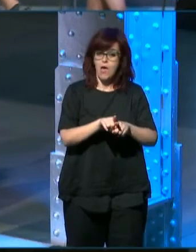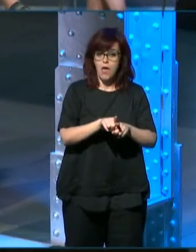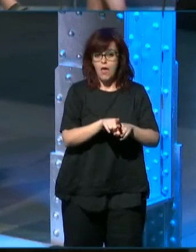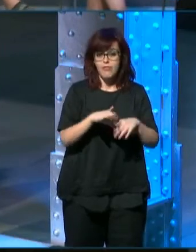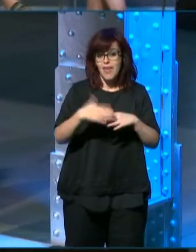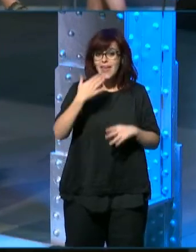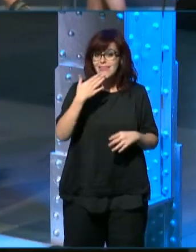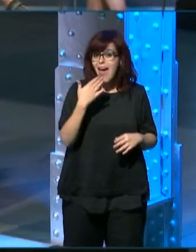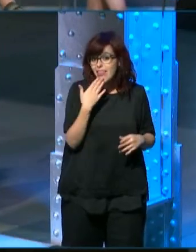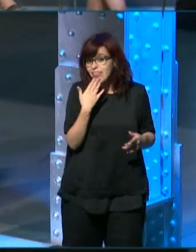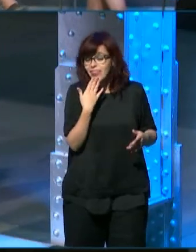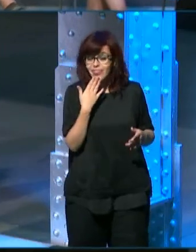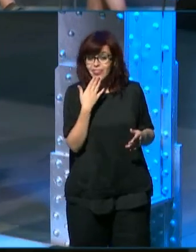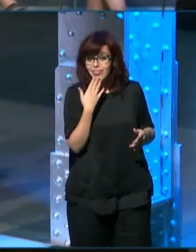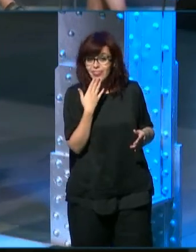esa edad tan